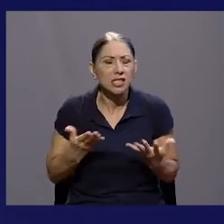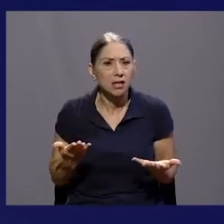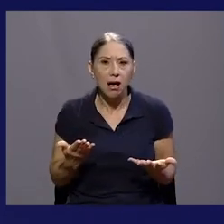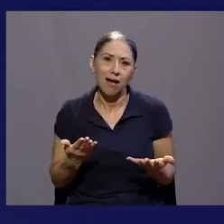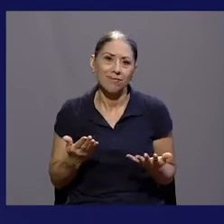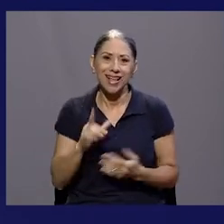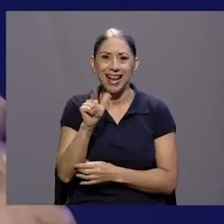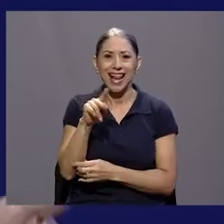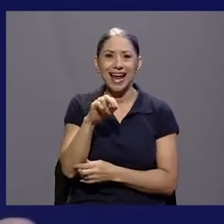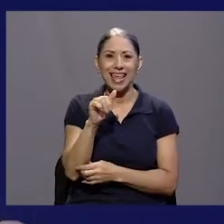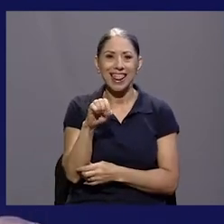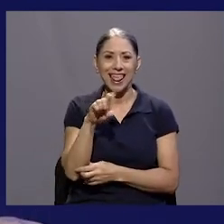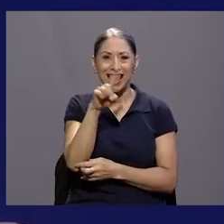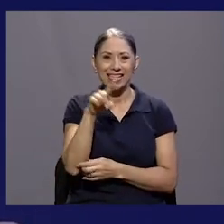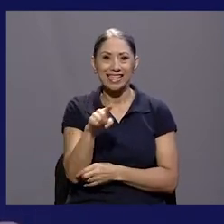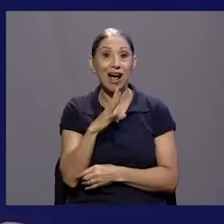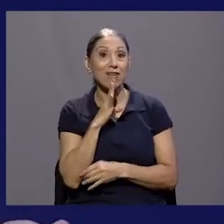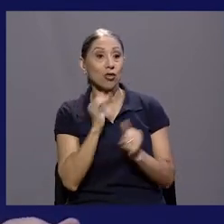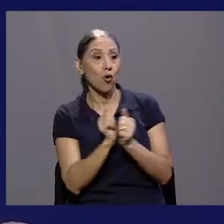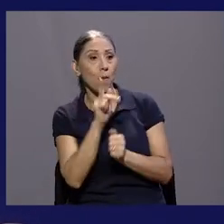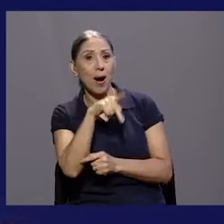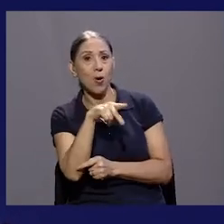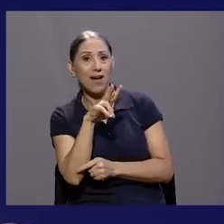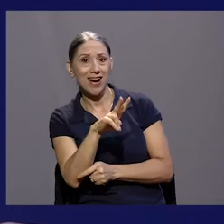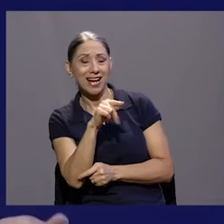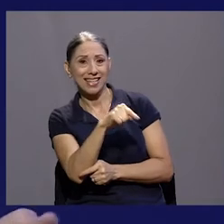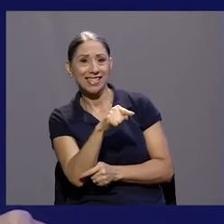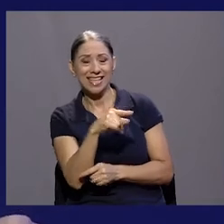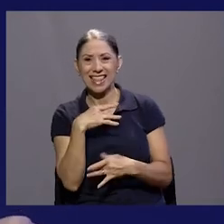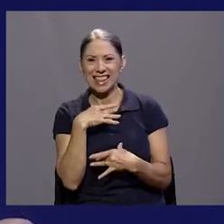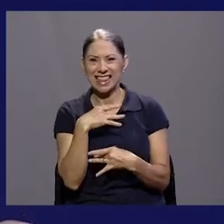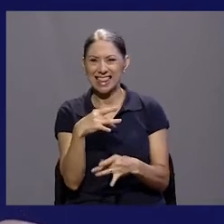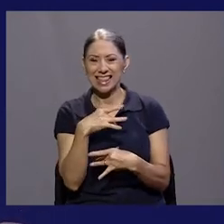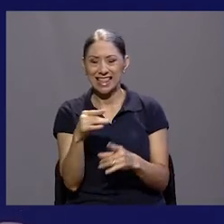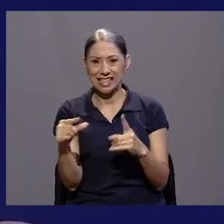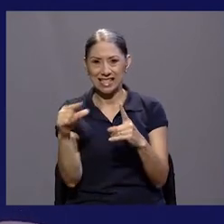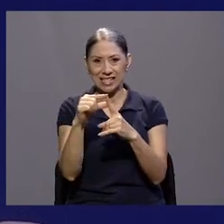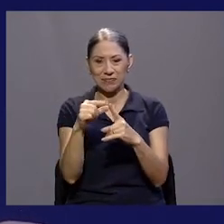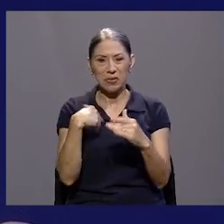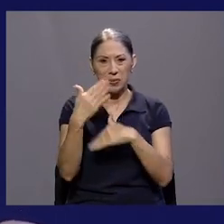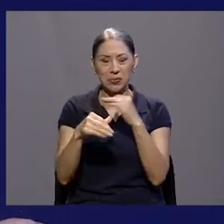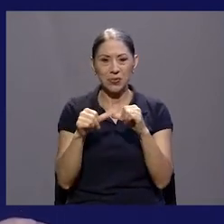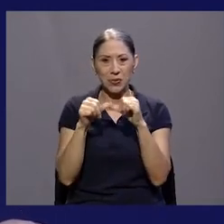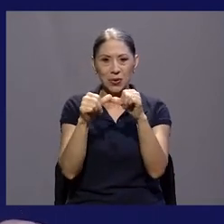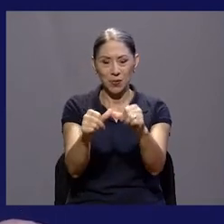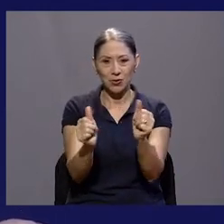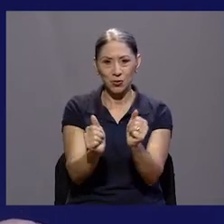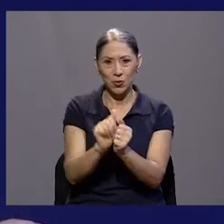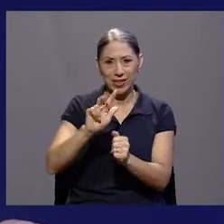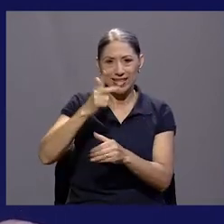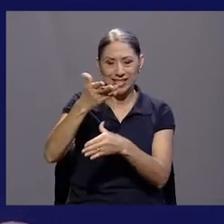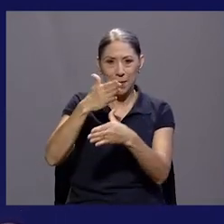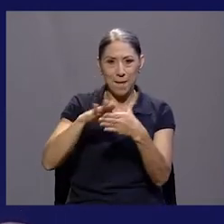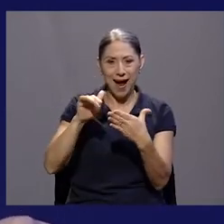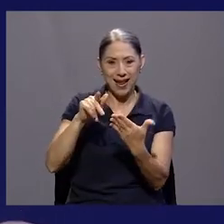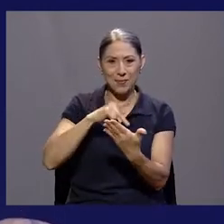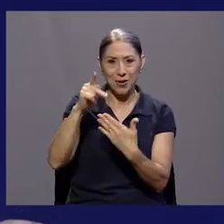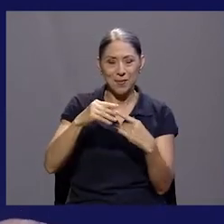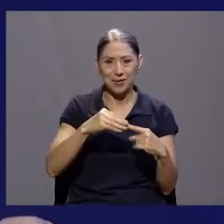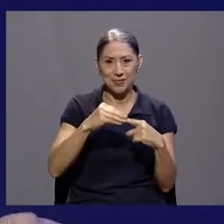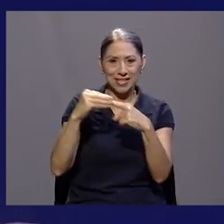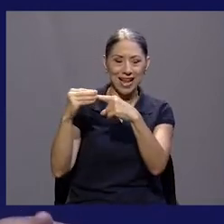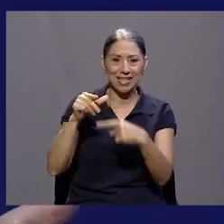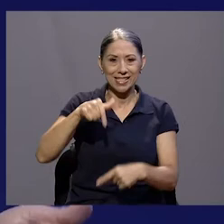languidez estamos hablando con paola vargas de este interesante término y ya casi volvemos en la tercera parte